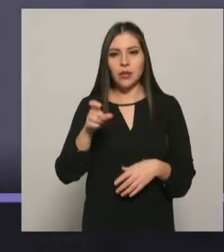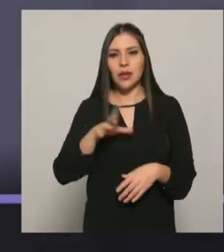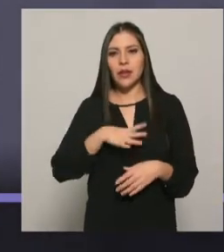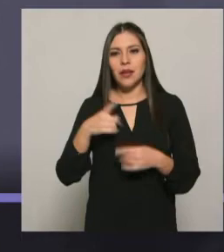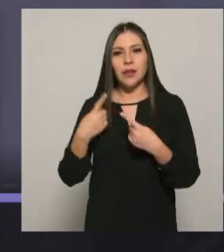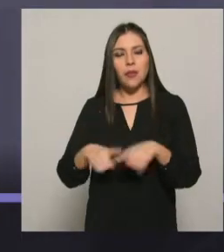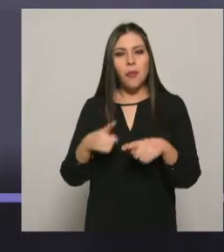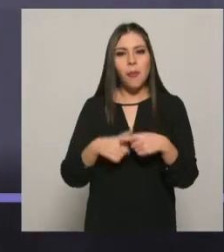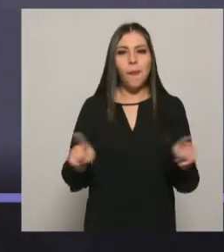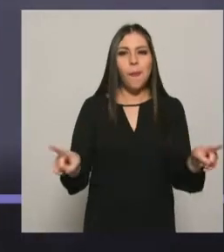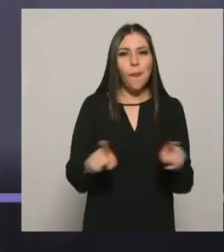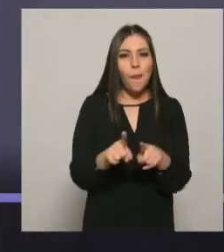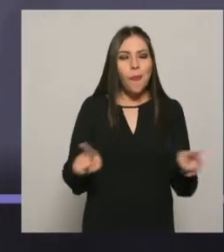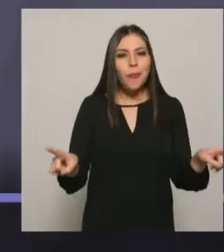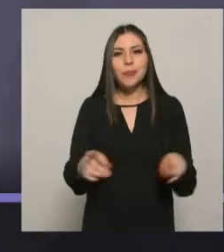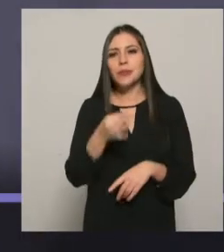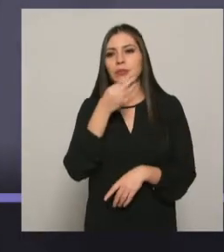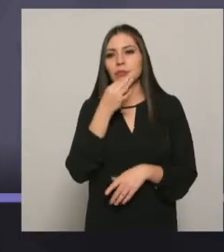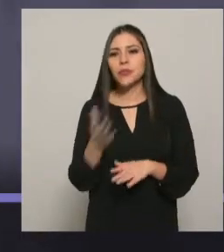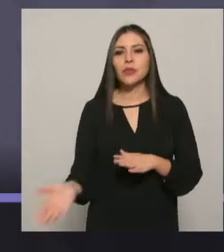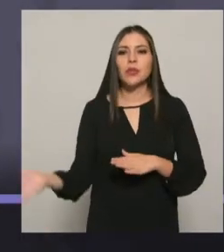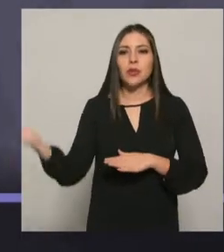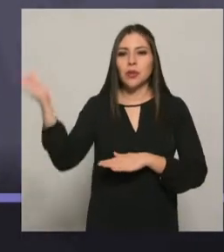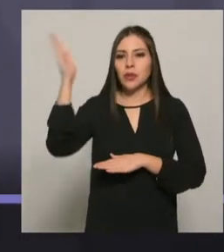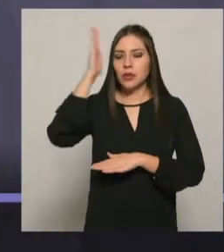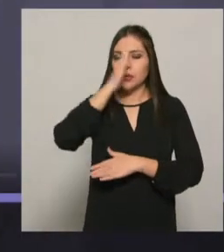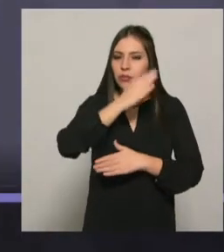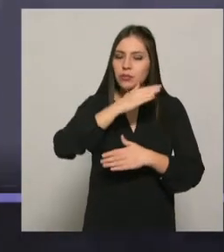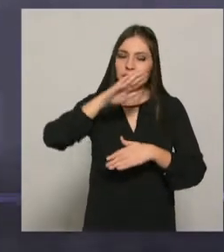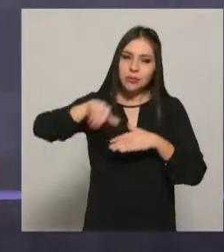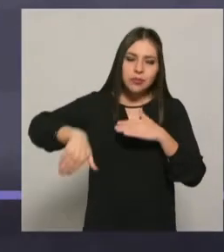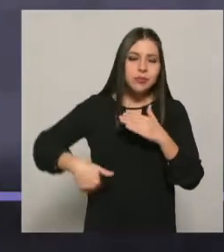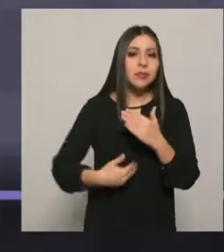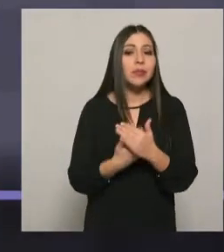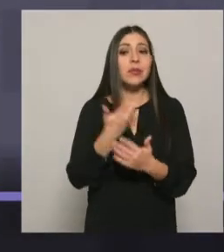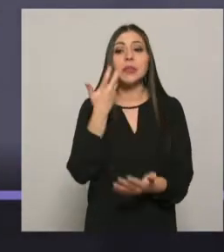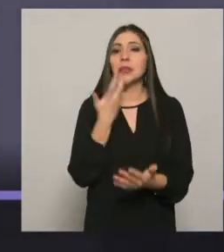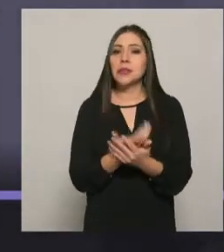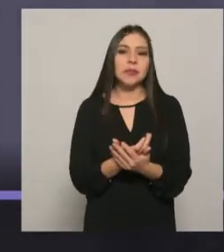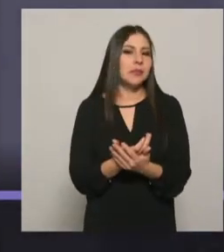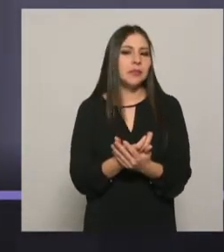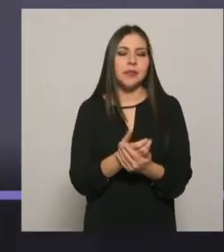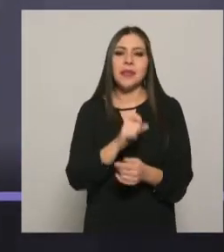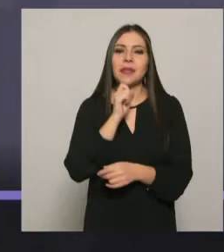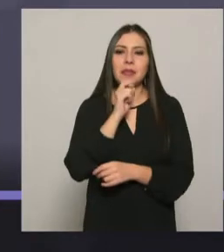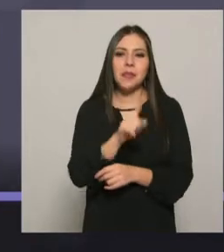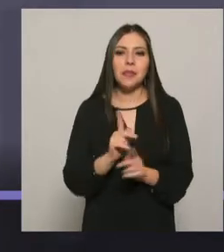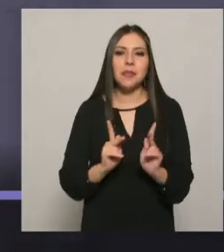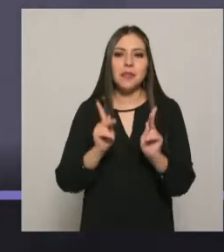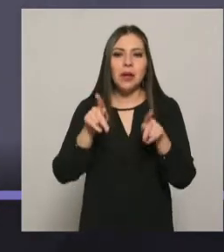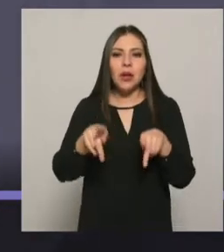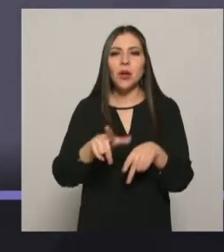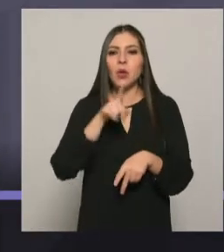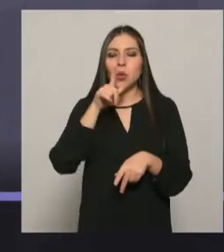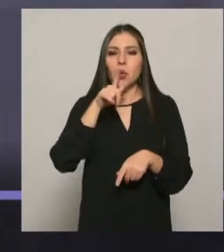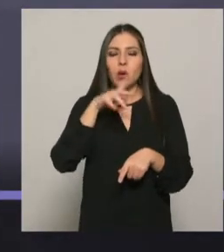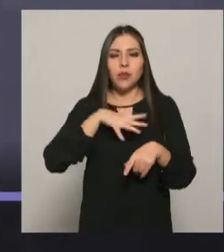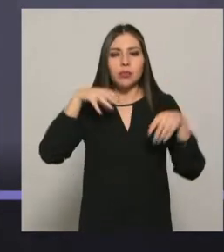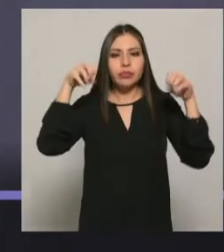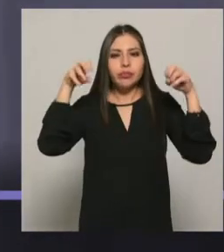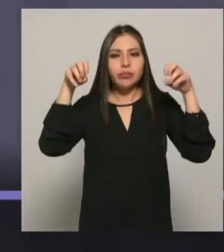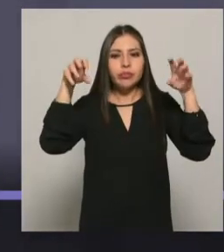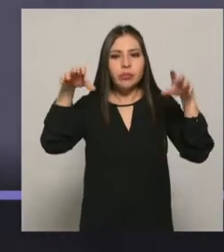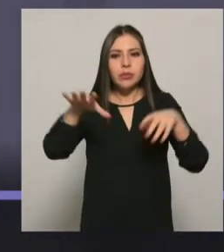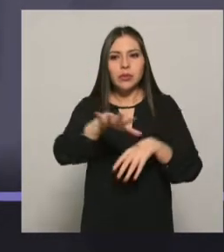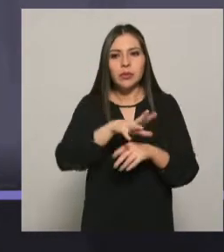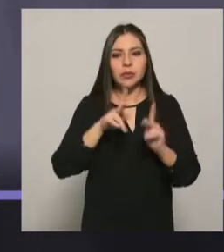música, de festividad, toda la noche no se descansa y pues no se diga en los panteones, alumbrar a los panteones. Y bueno, ahorita